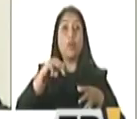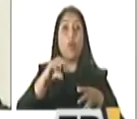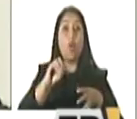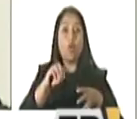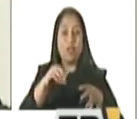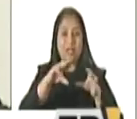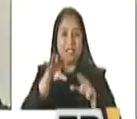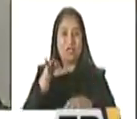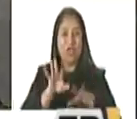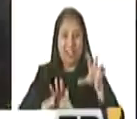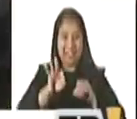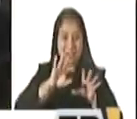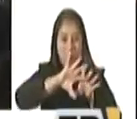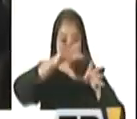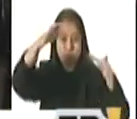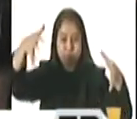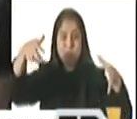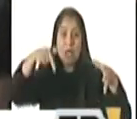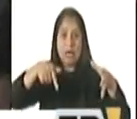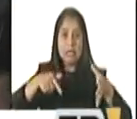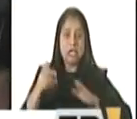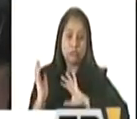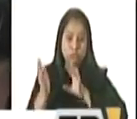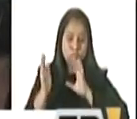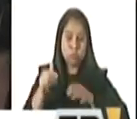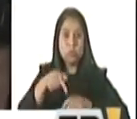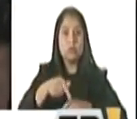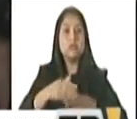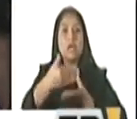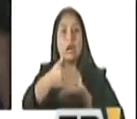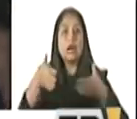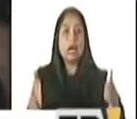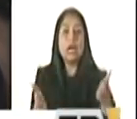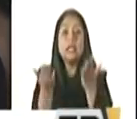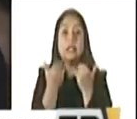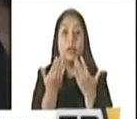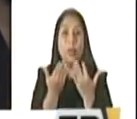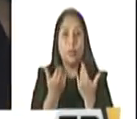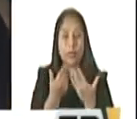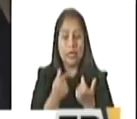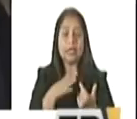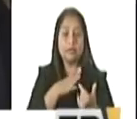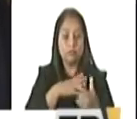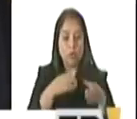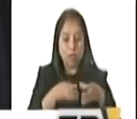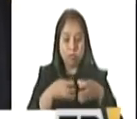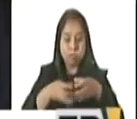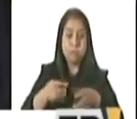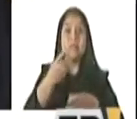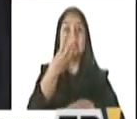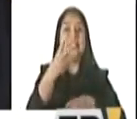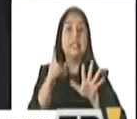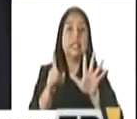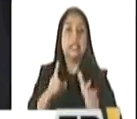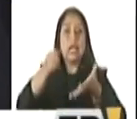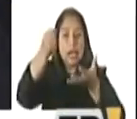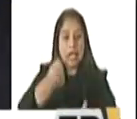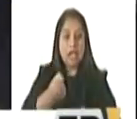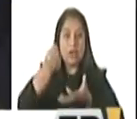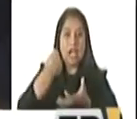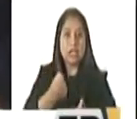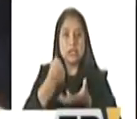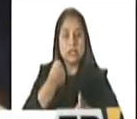la producción de 2,000 cajas de alimentos, cajas que tendrán 36 libras de alimentos, de